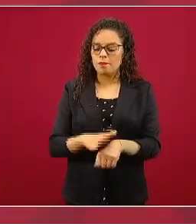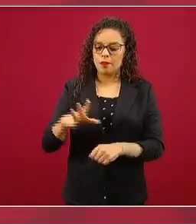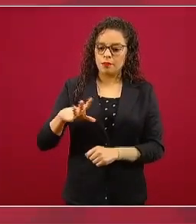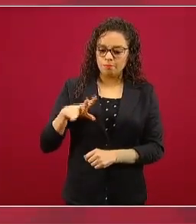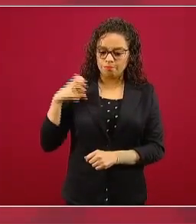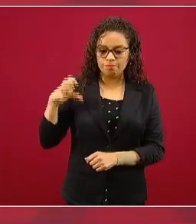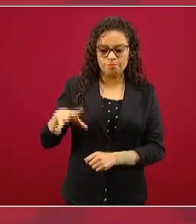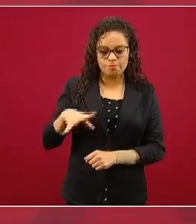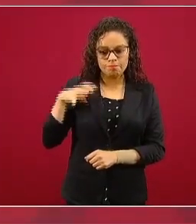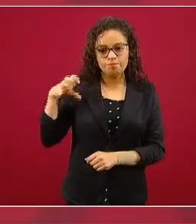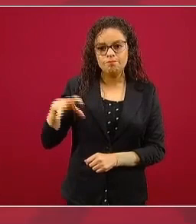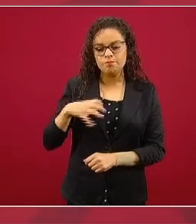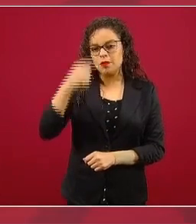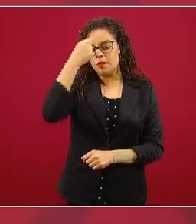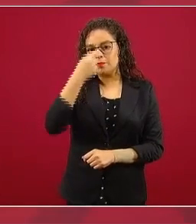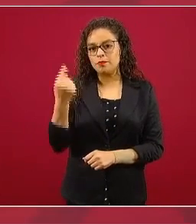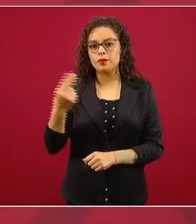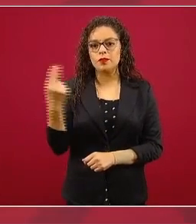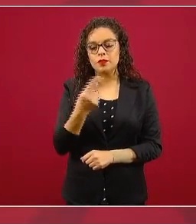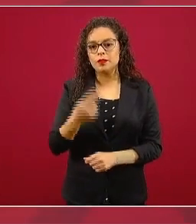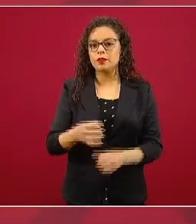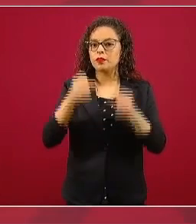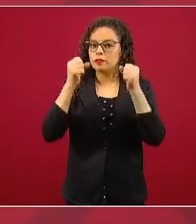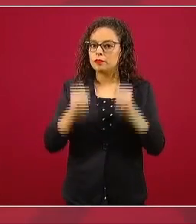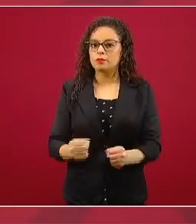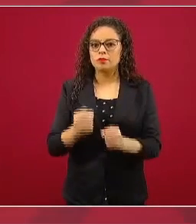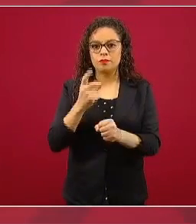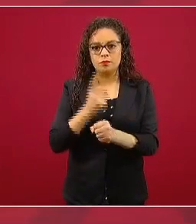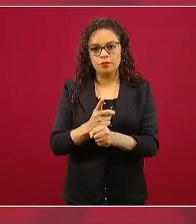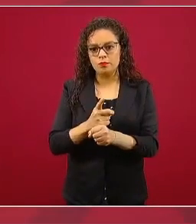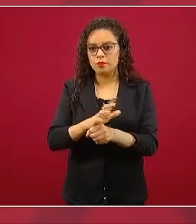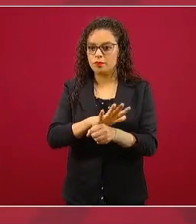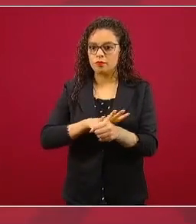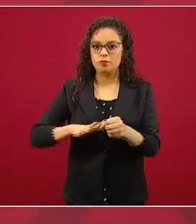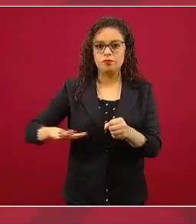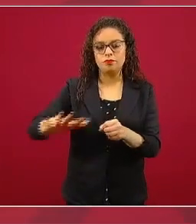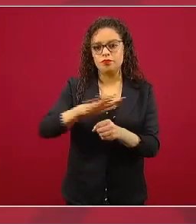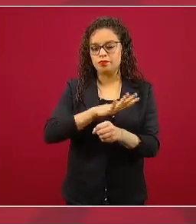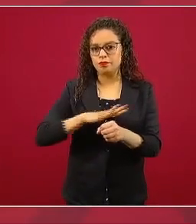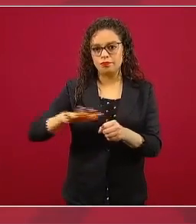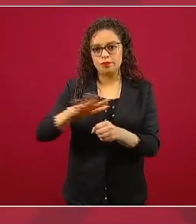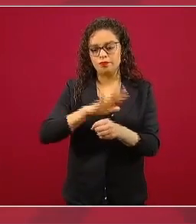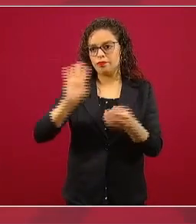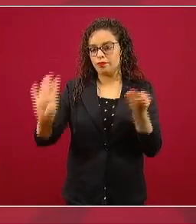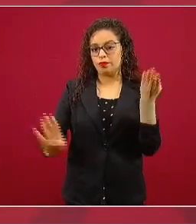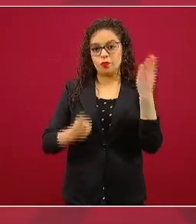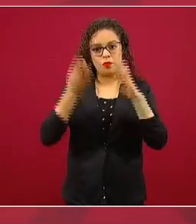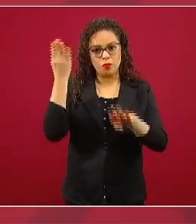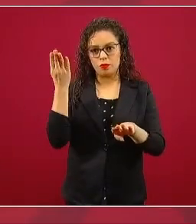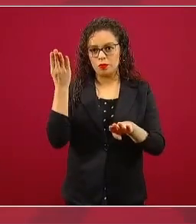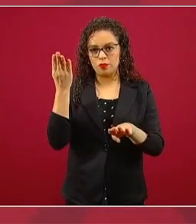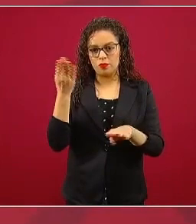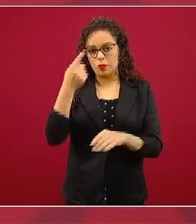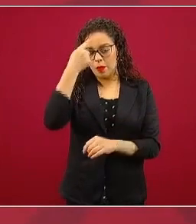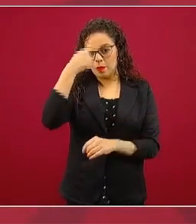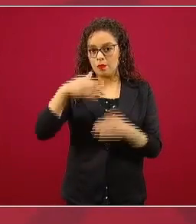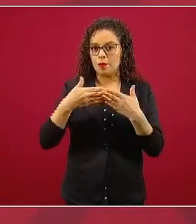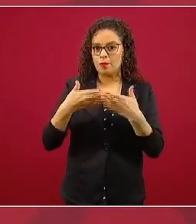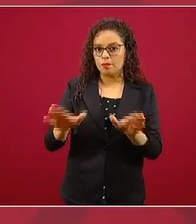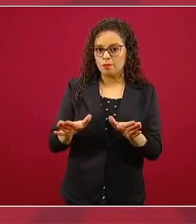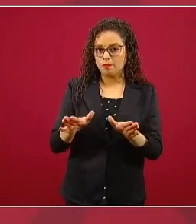para garantizar el acceso de todas y todos, quiero decir, acceso universal, a